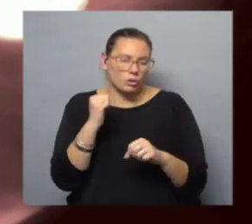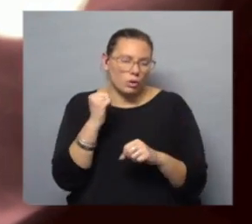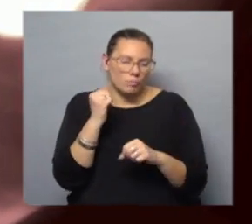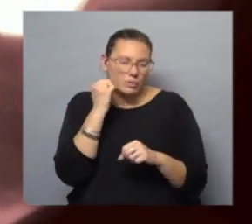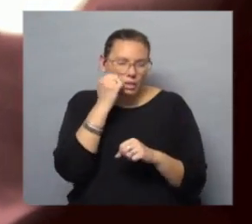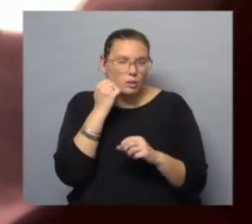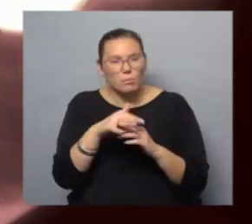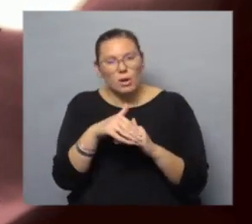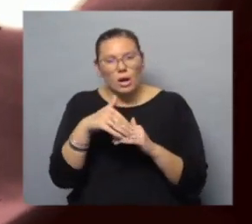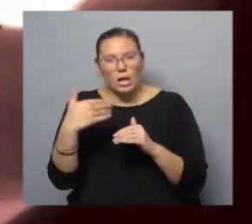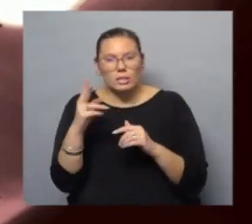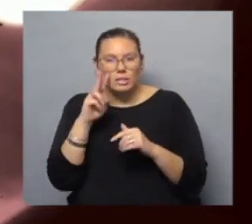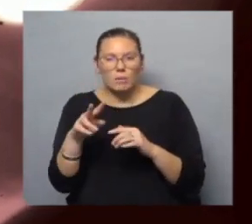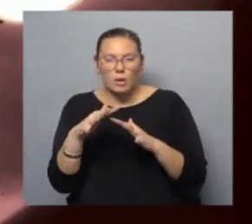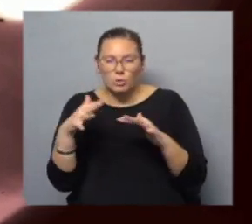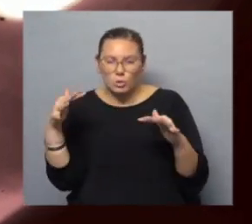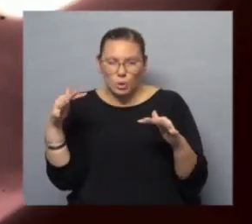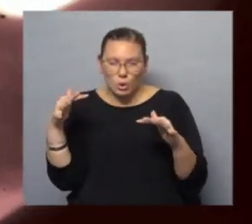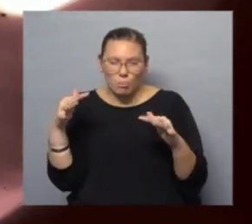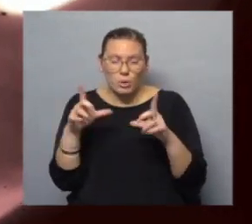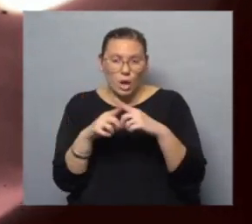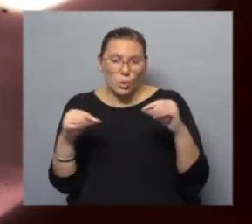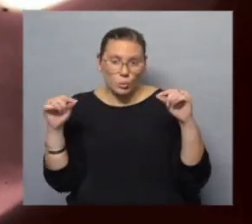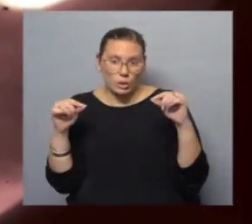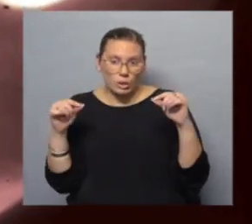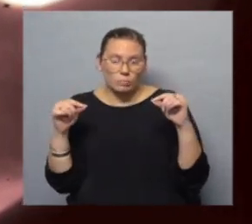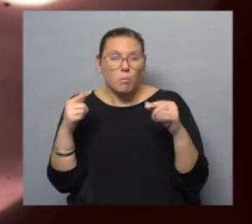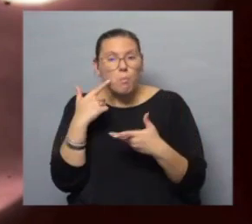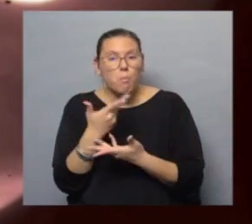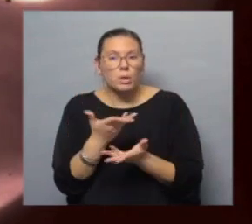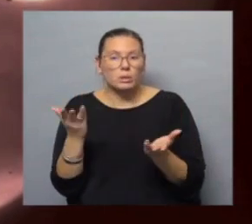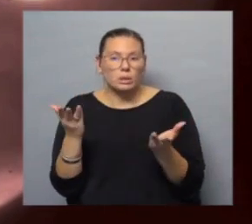derecha se ve la sombra de esa luna. Y lo que revela es